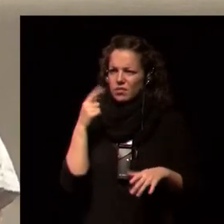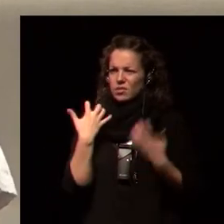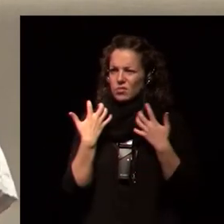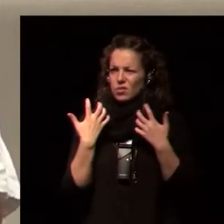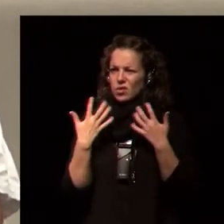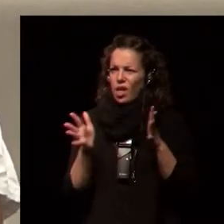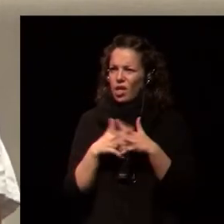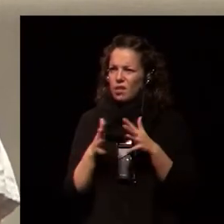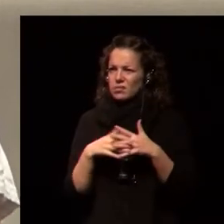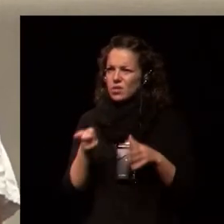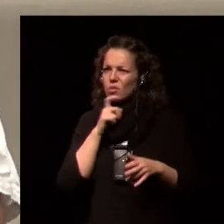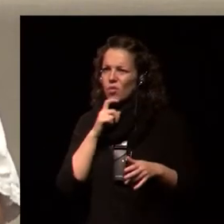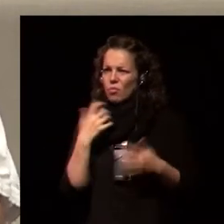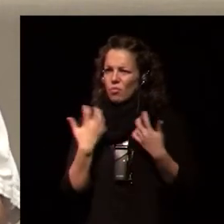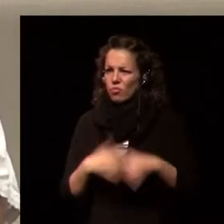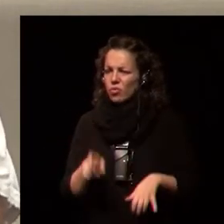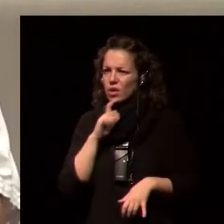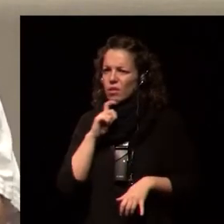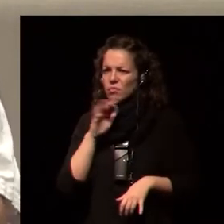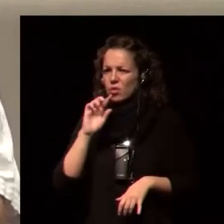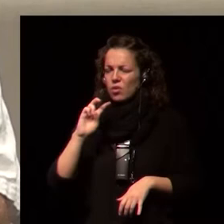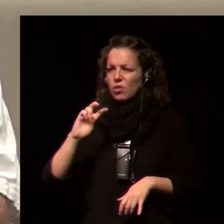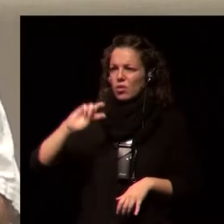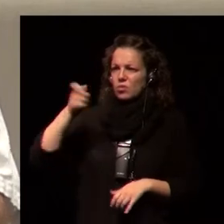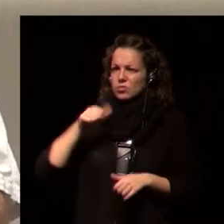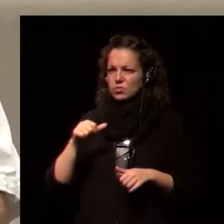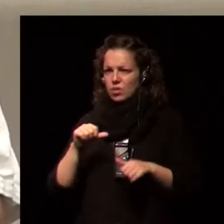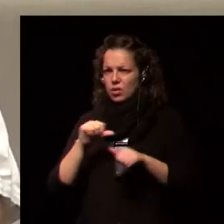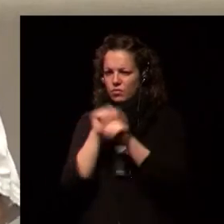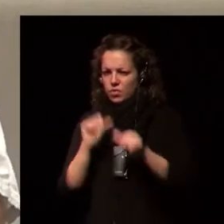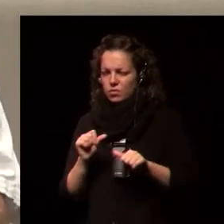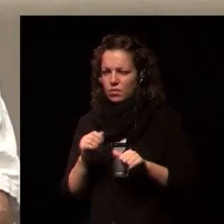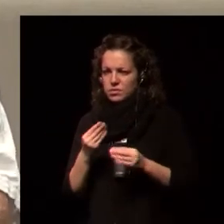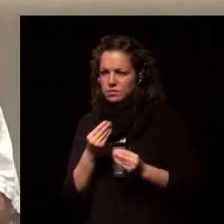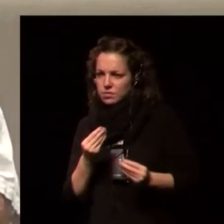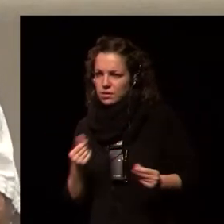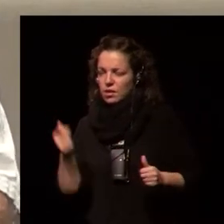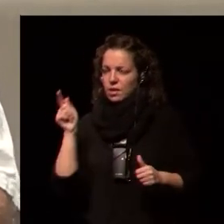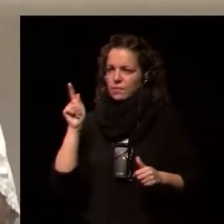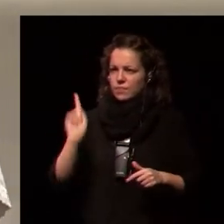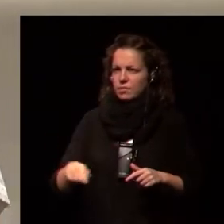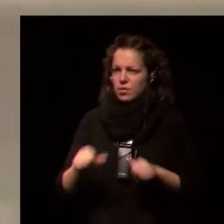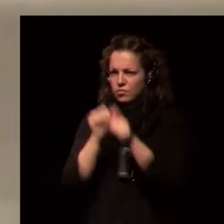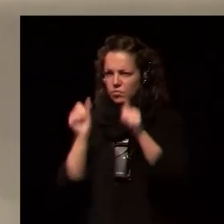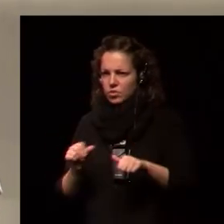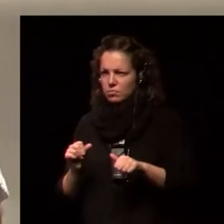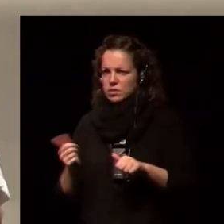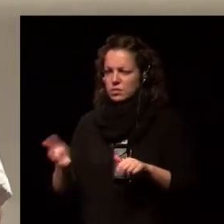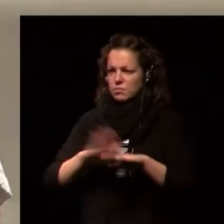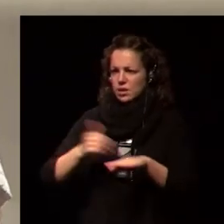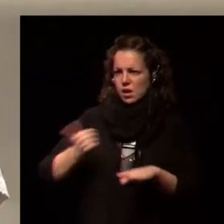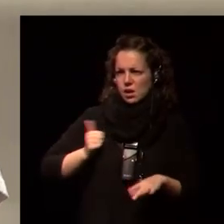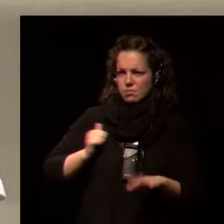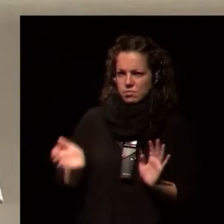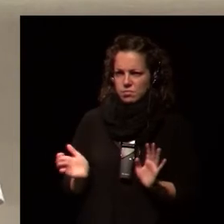entornos. Otros descubren formas sutiles y menos sutiles de aprovechar ambas caras de la moneda,